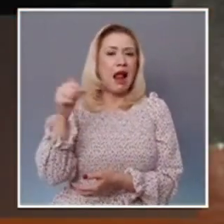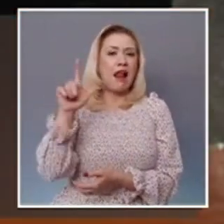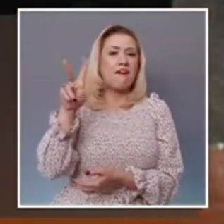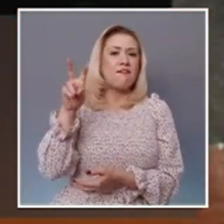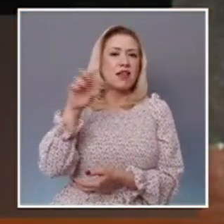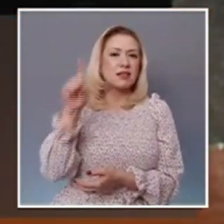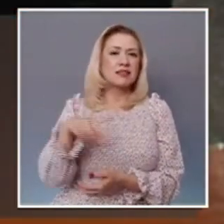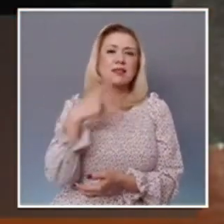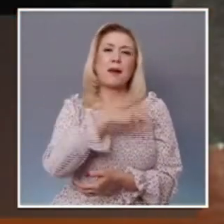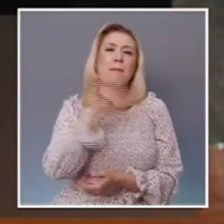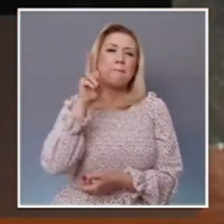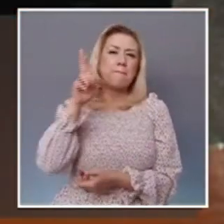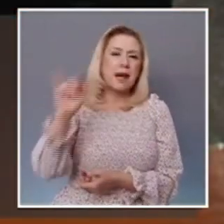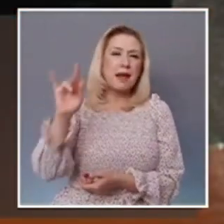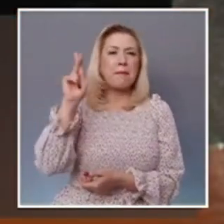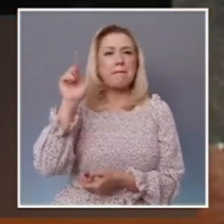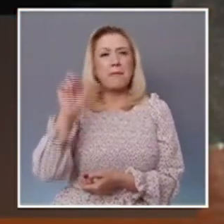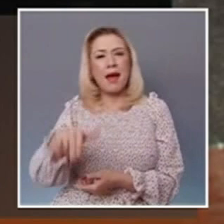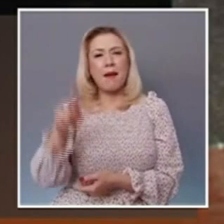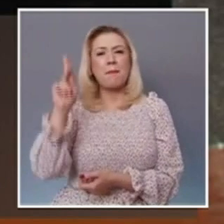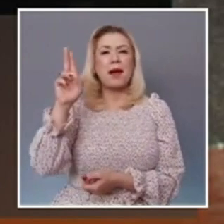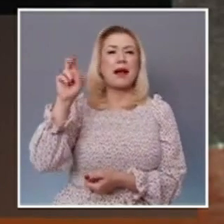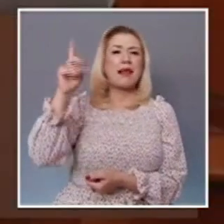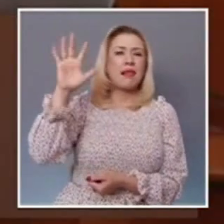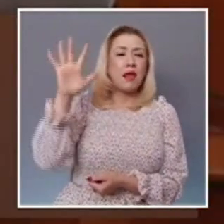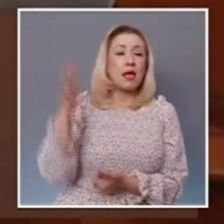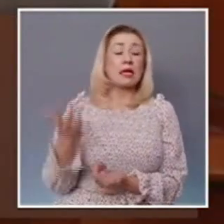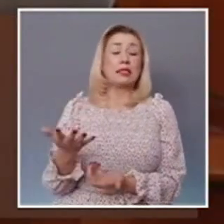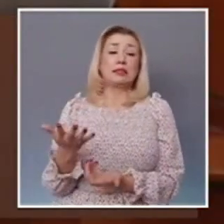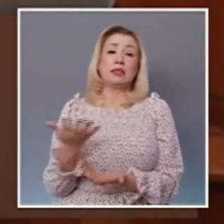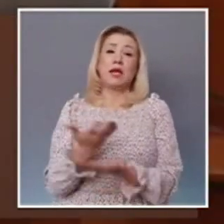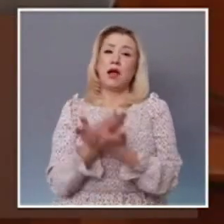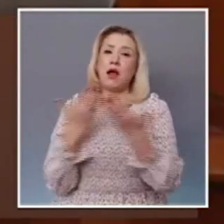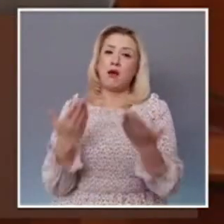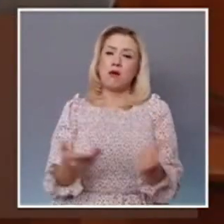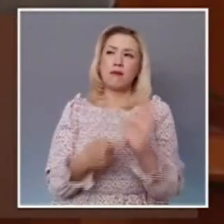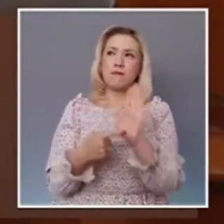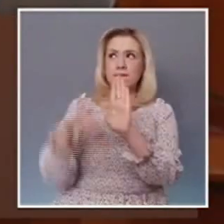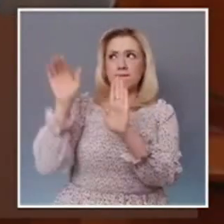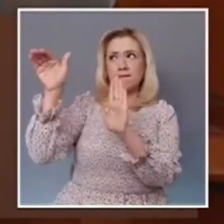al Congreso y a la Secretaría de Honestidad, Transparencia y Función Pública del